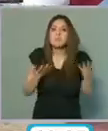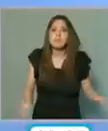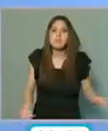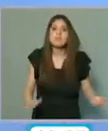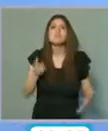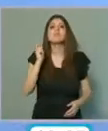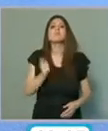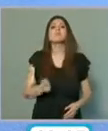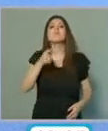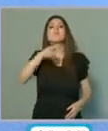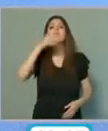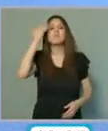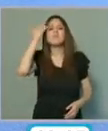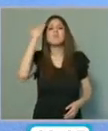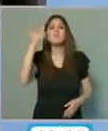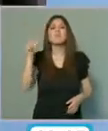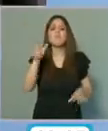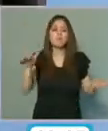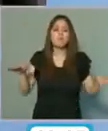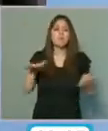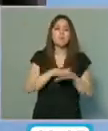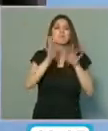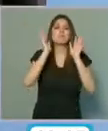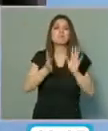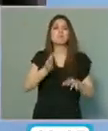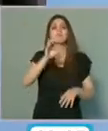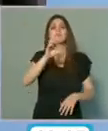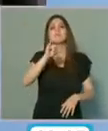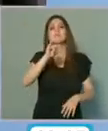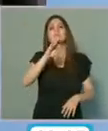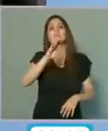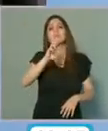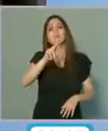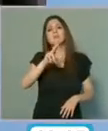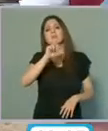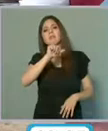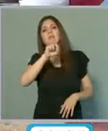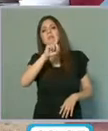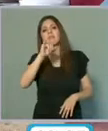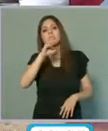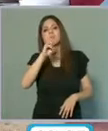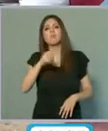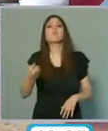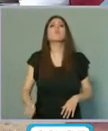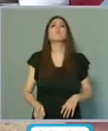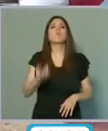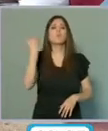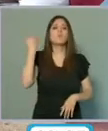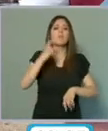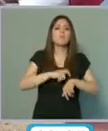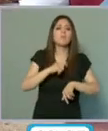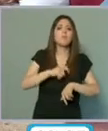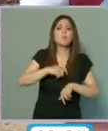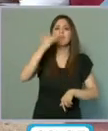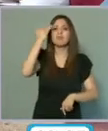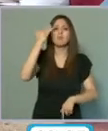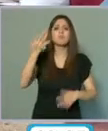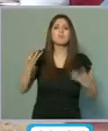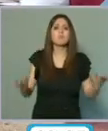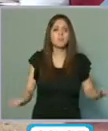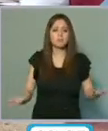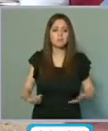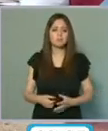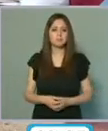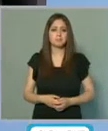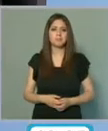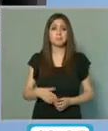o qué es la ciberadicción? ¿Cómo se puede considerar ya una adicción? ¿Cuántas horas tenemos que verlo al día? No sé. Hay un debate muy fuerte